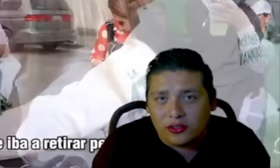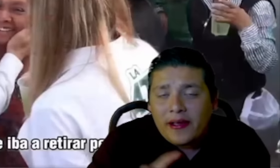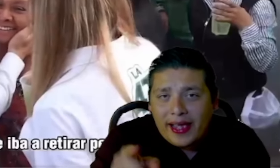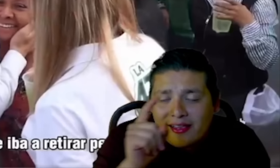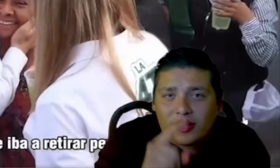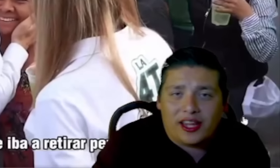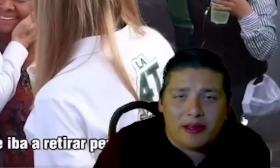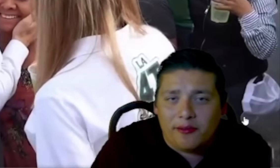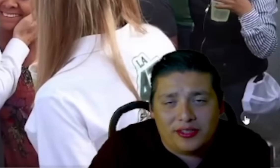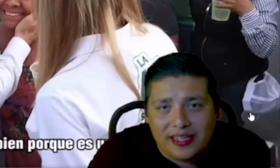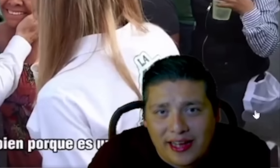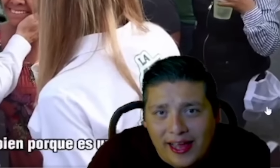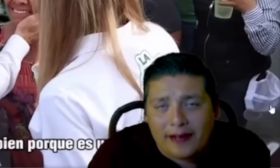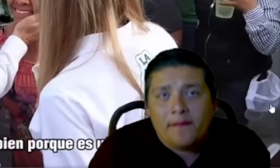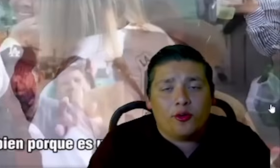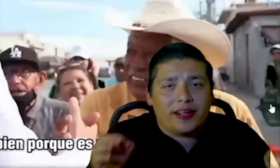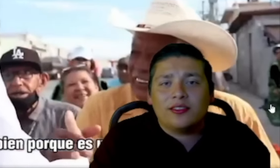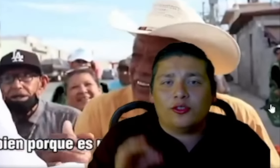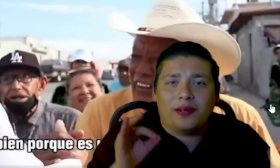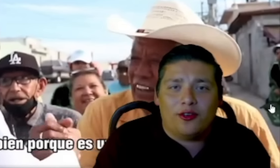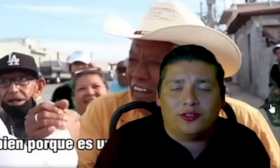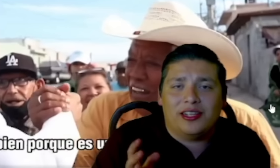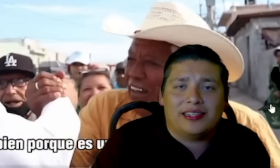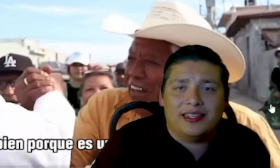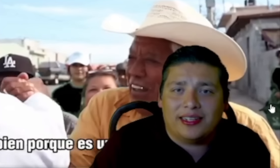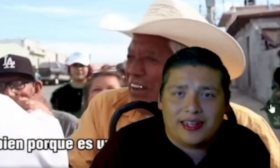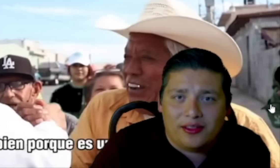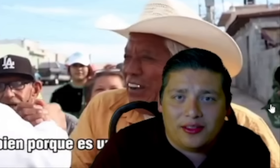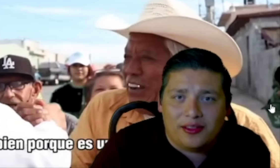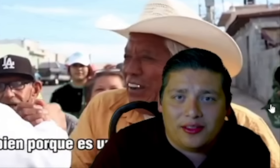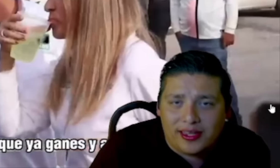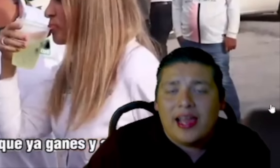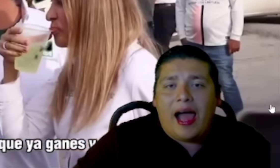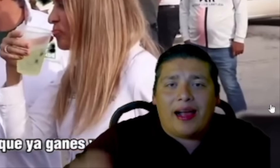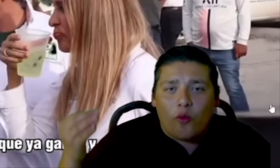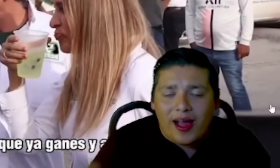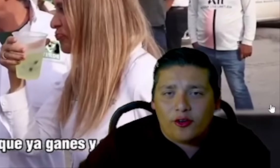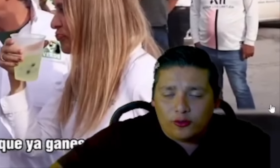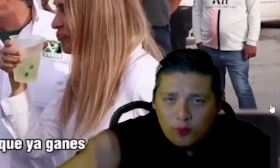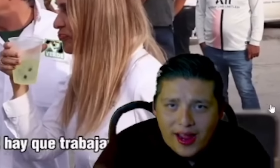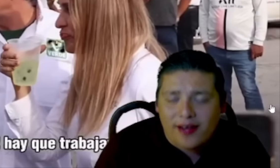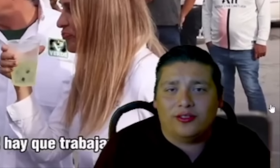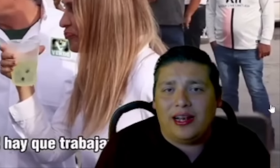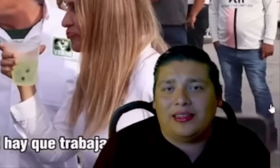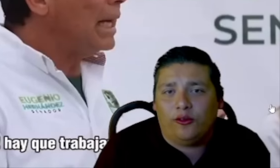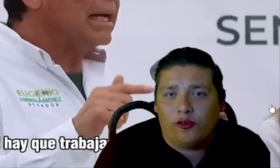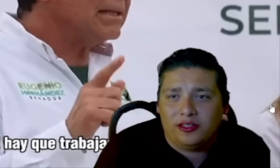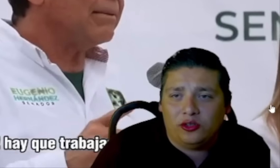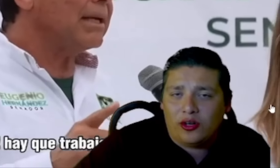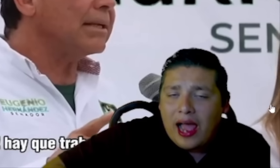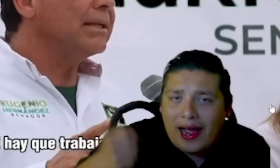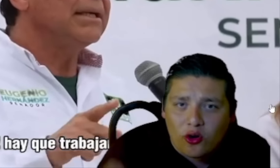Esto, amigos, es lo que debemos de señalar, porque estos mañosos le están cerrando la puerta a cuadros buenos de